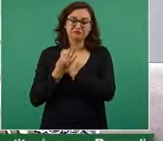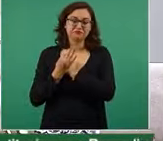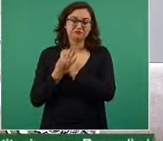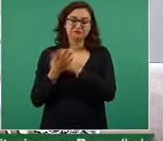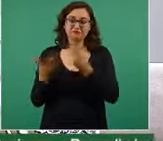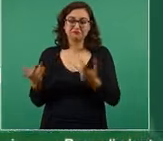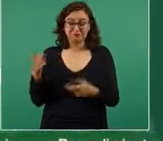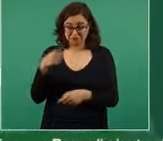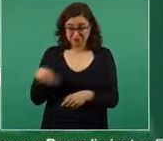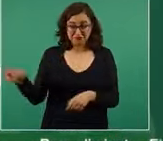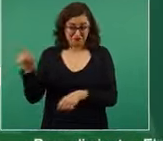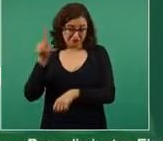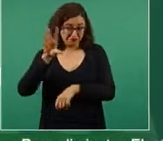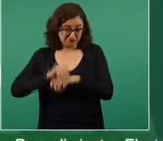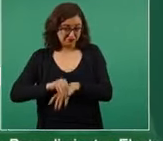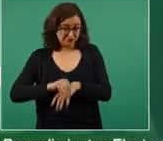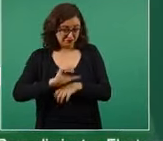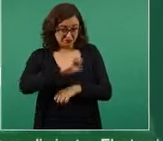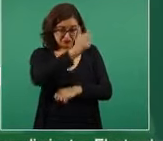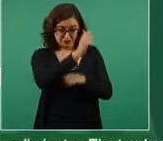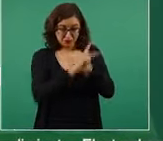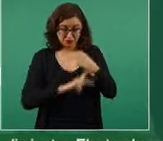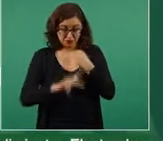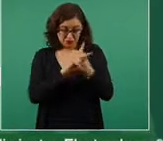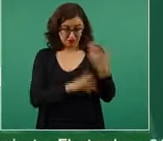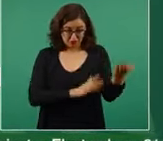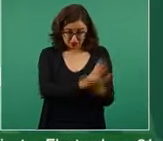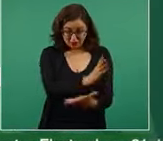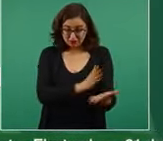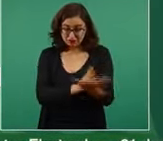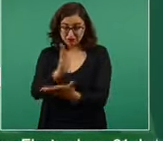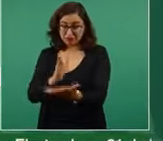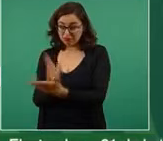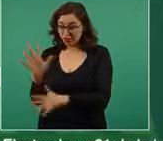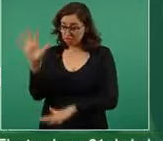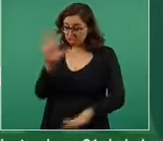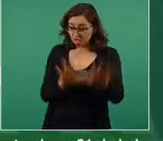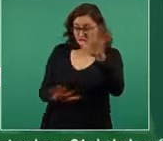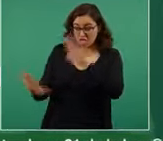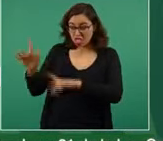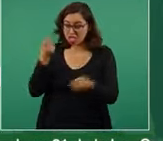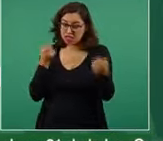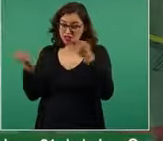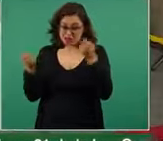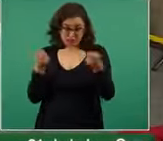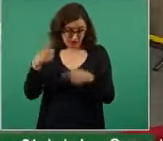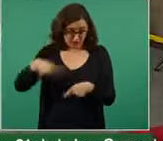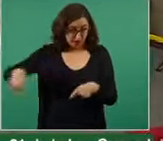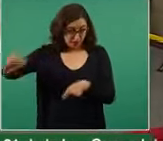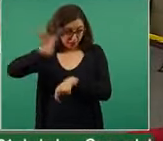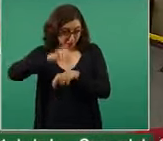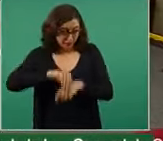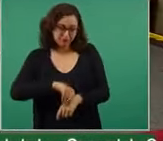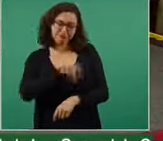se deja manipular. Ya lo hemos dicho muchas veces y ahora